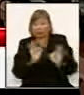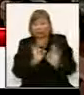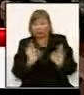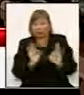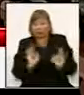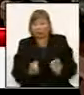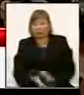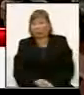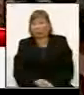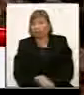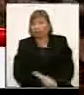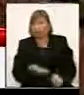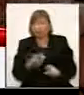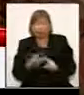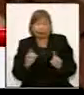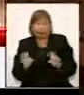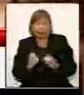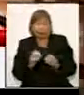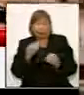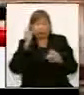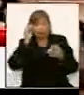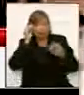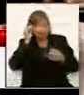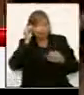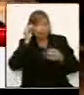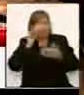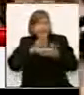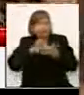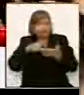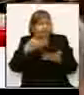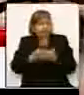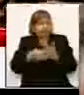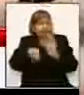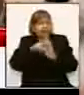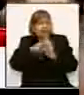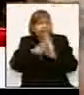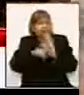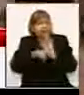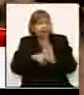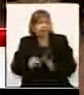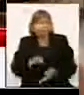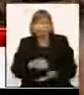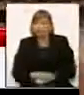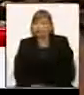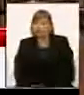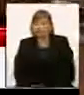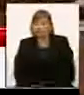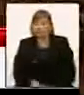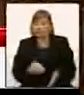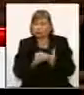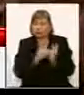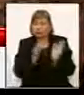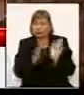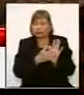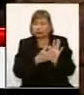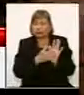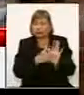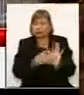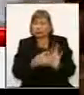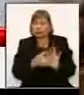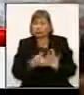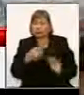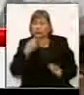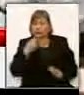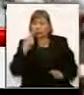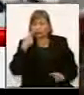pero después de hacer un análisis de toda la normatividad, doctora, tome nota, por favor, ese rato no